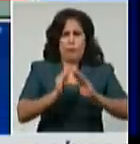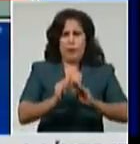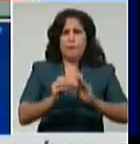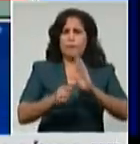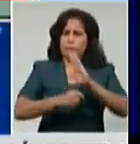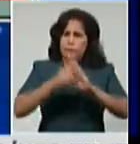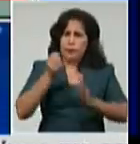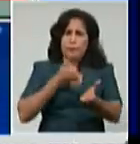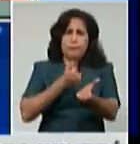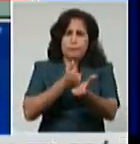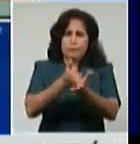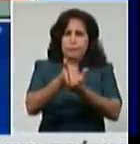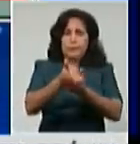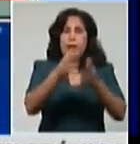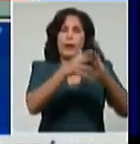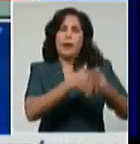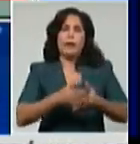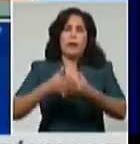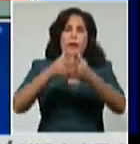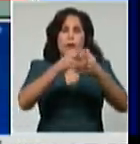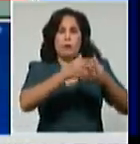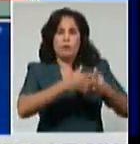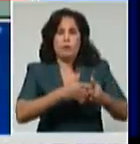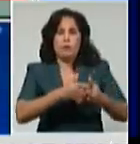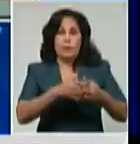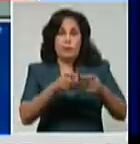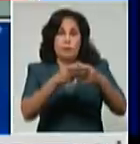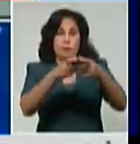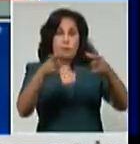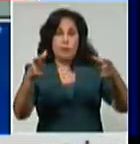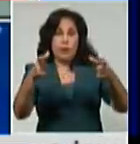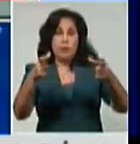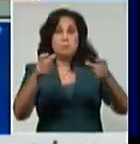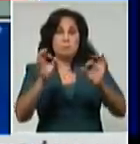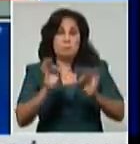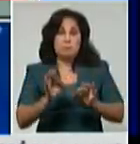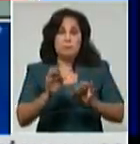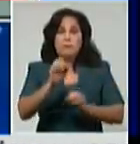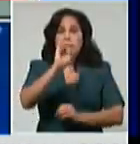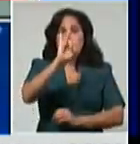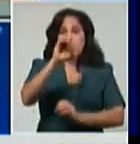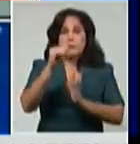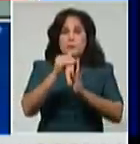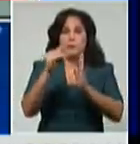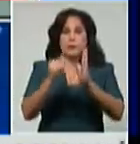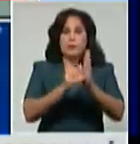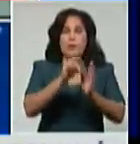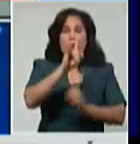los Estados Unidos de Norteamérica, con